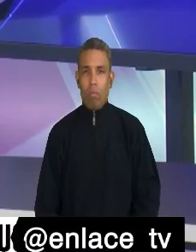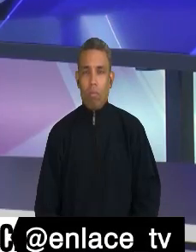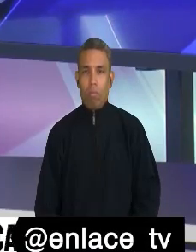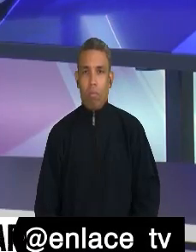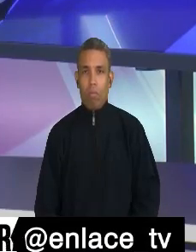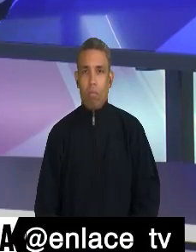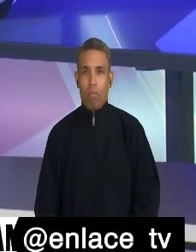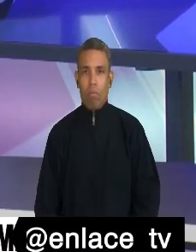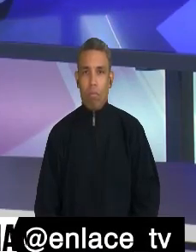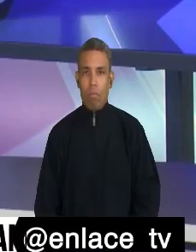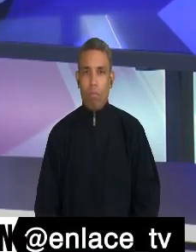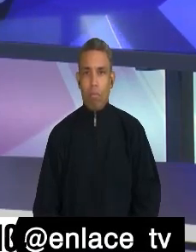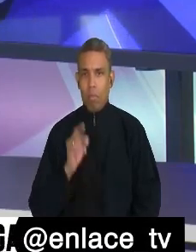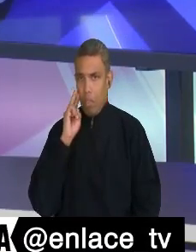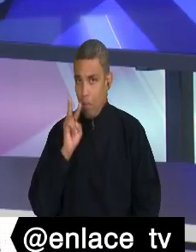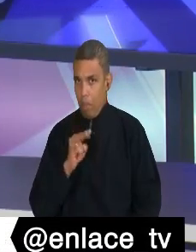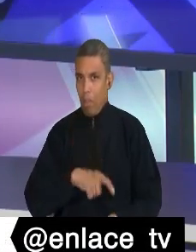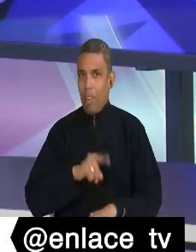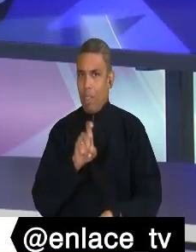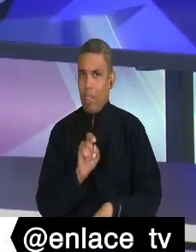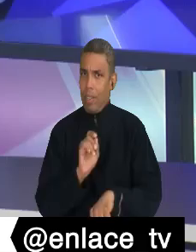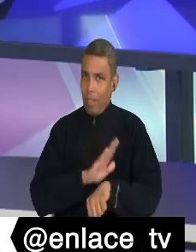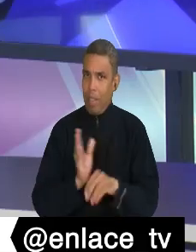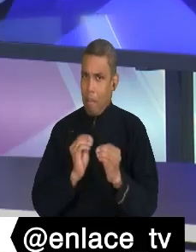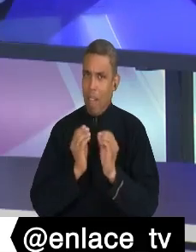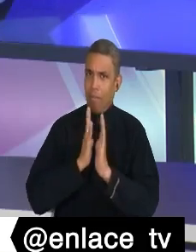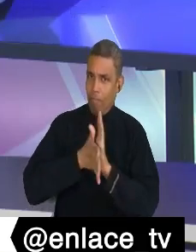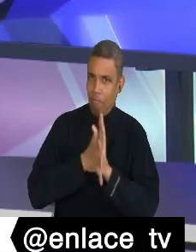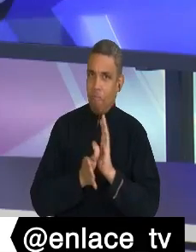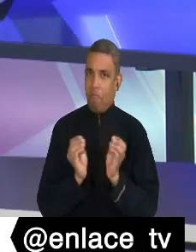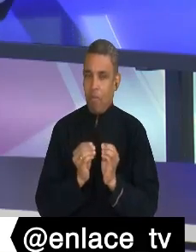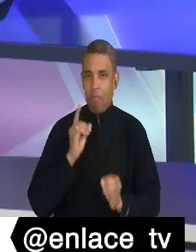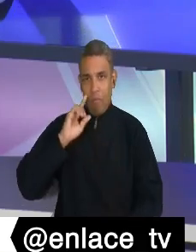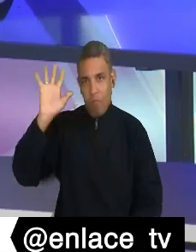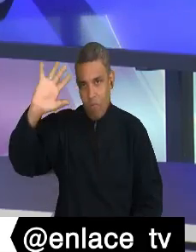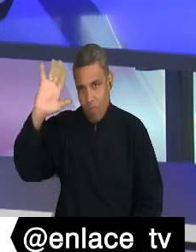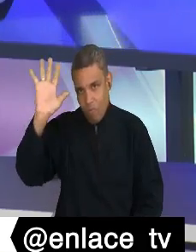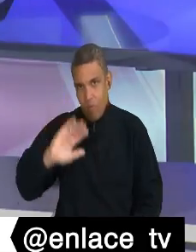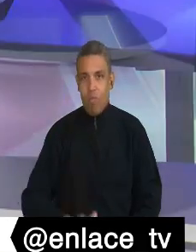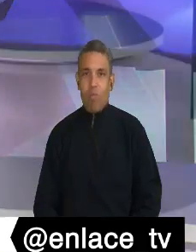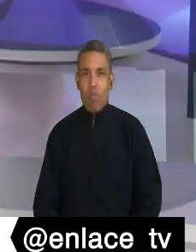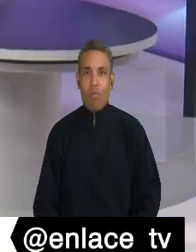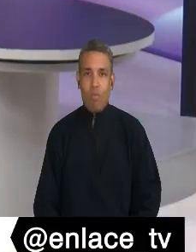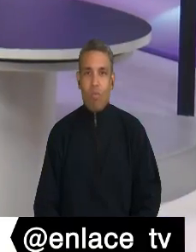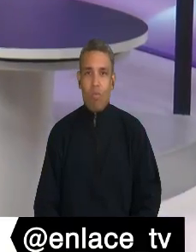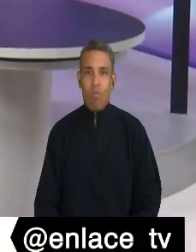Nos vemos a las 6 en punto de la tarde con más de lo que usted quiere ver en Enlace Noticias. Feliz tarde para todos.